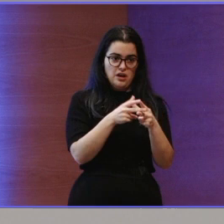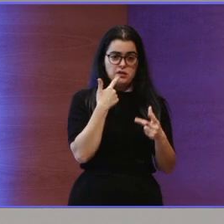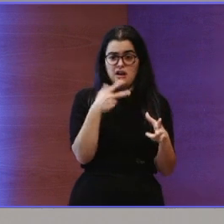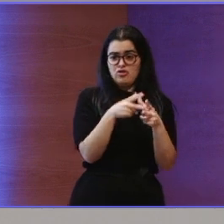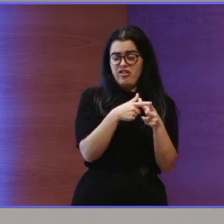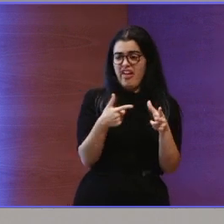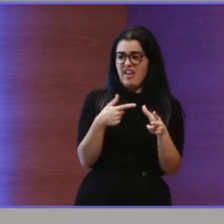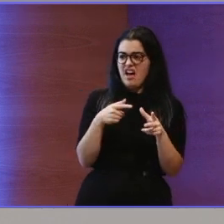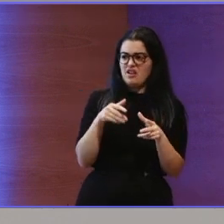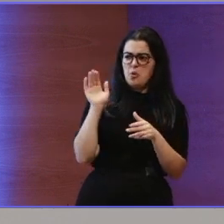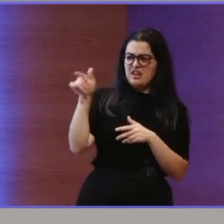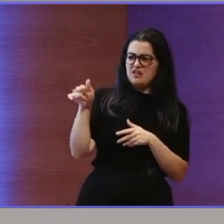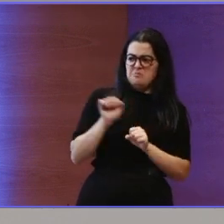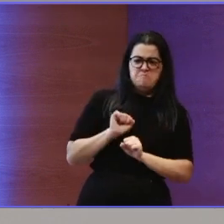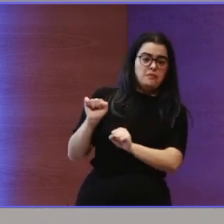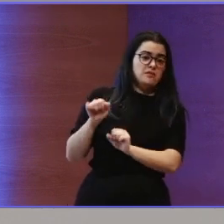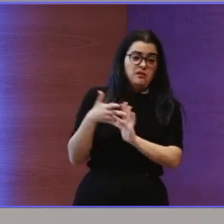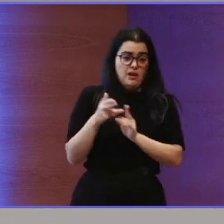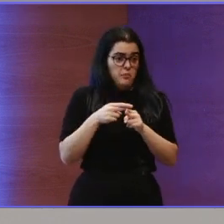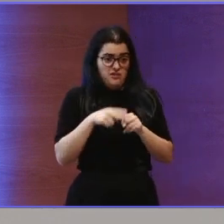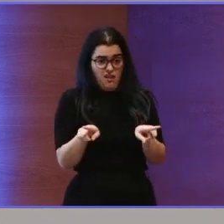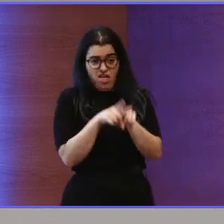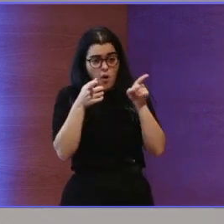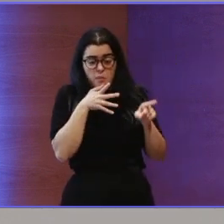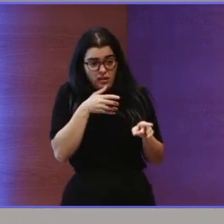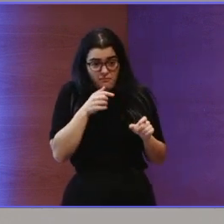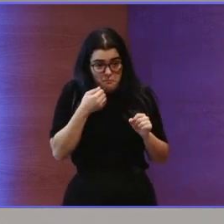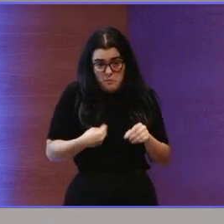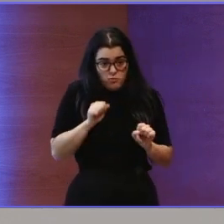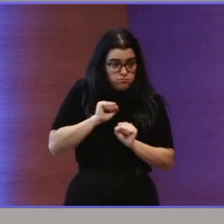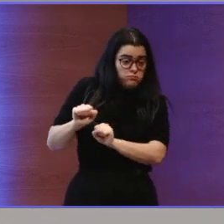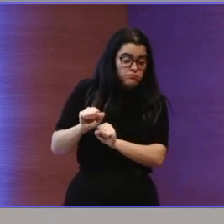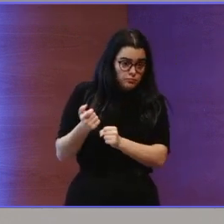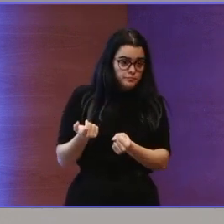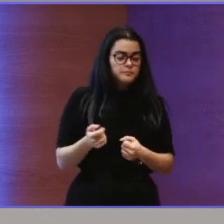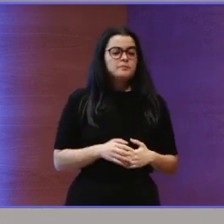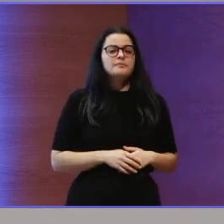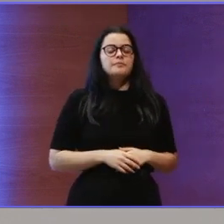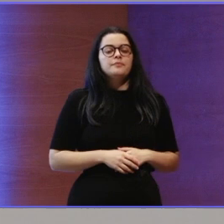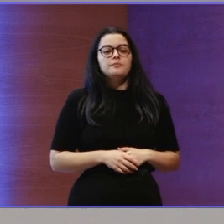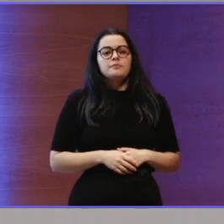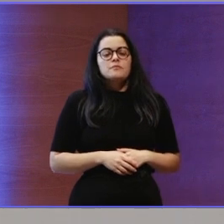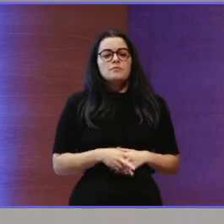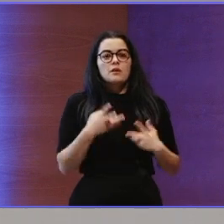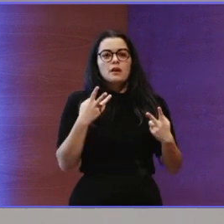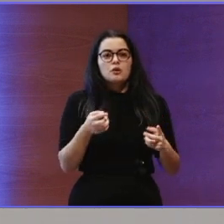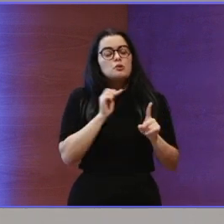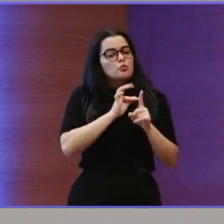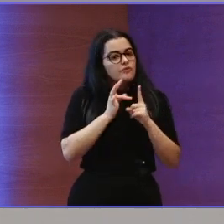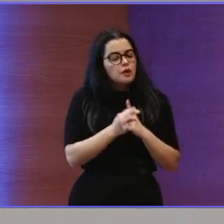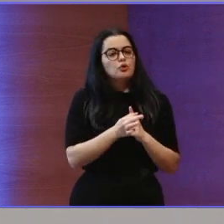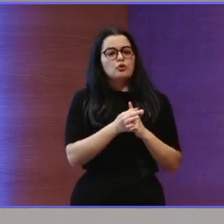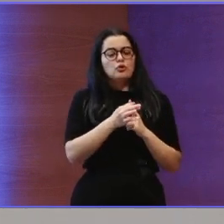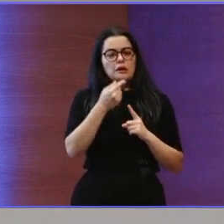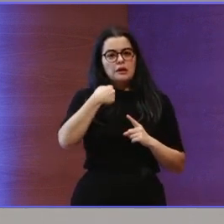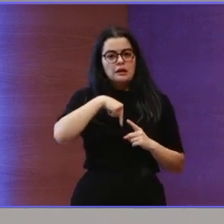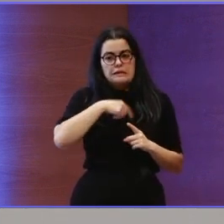extranjeros no hay política que la que la Y eso es una variable Bueno pues que que quienes estamos interviniendo y quien